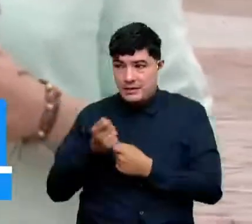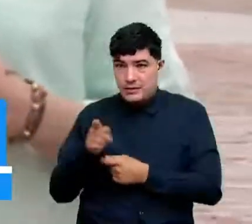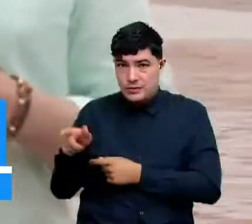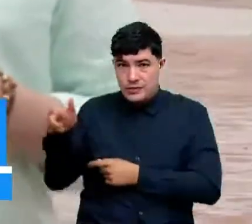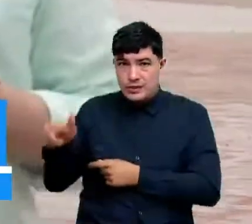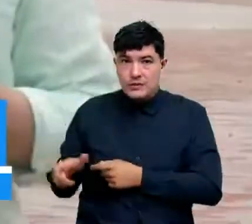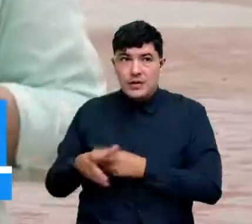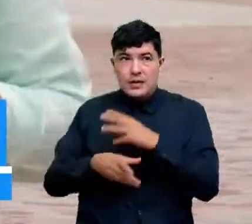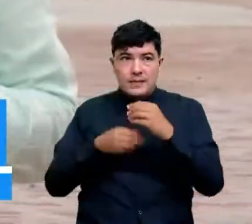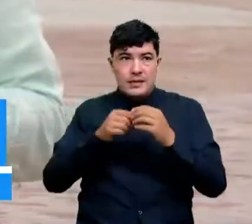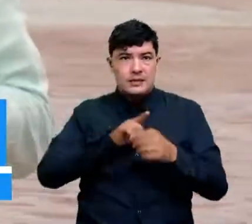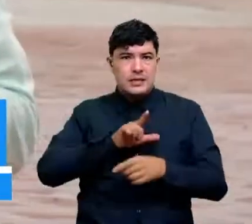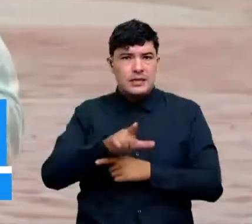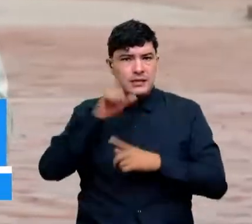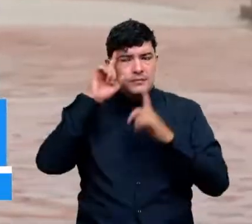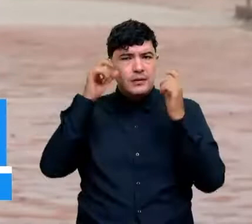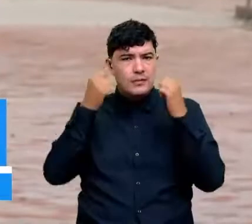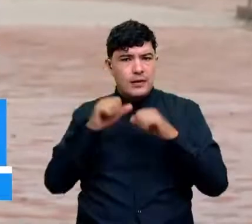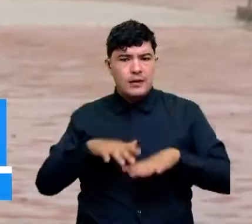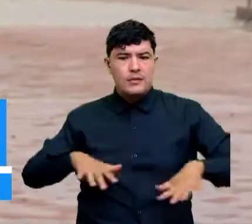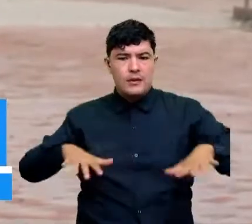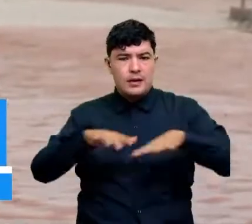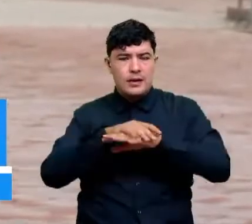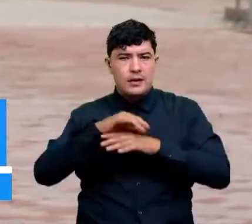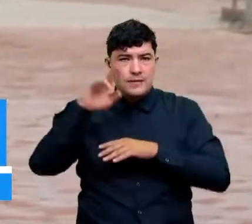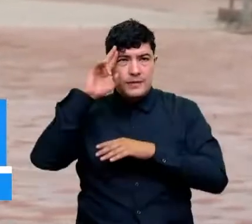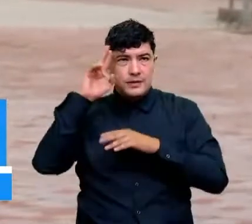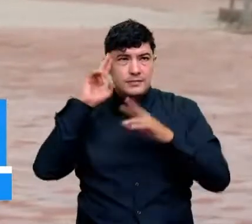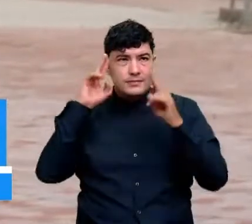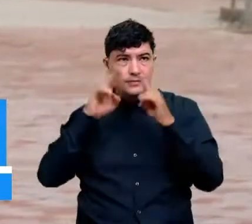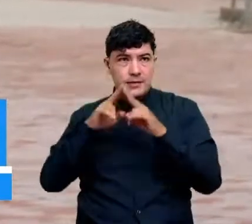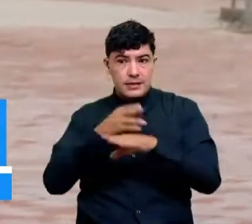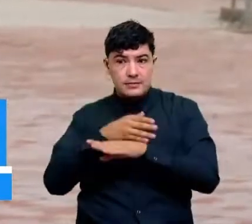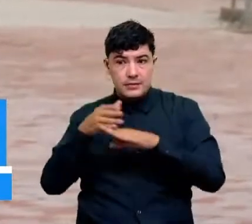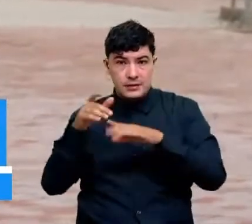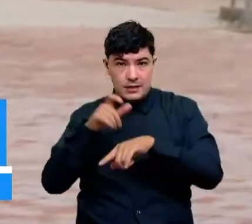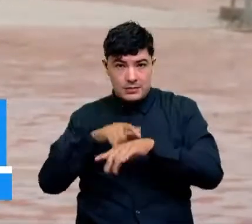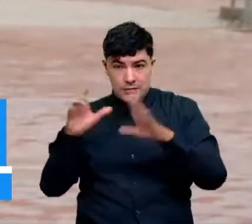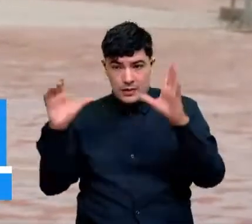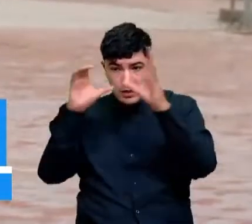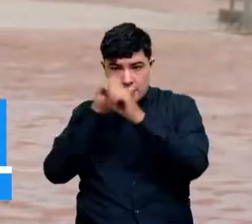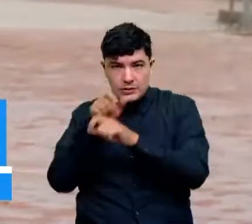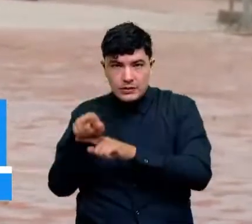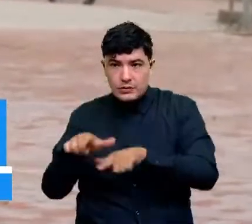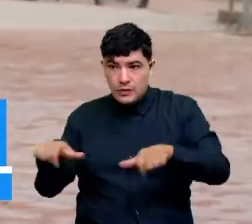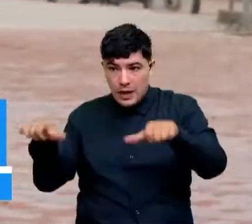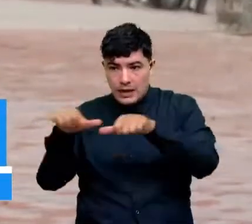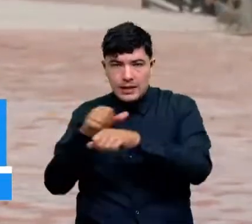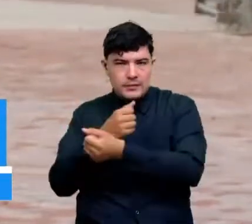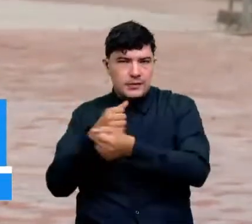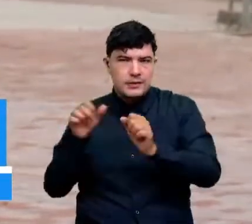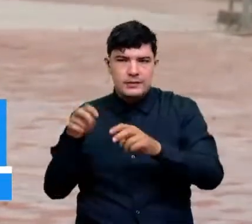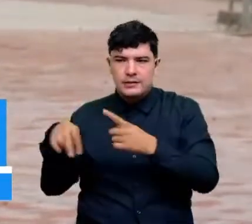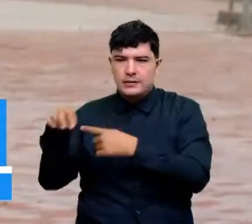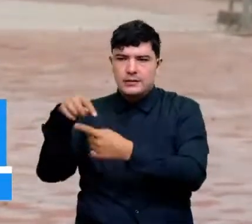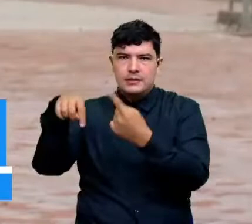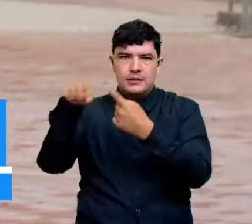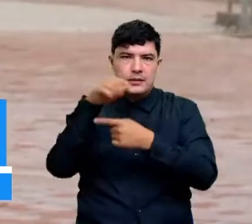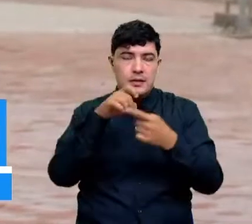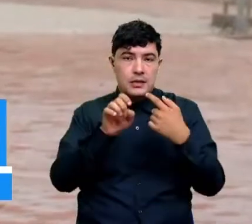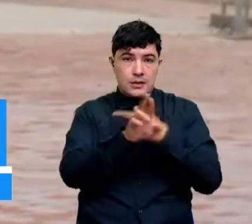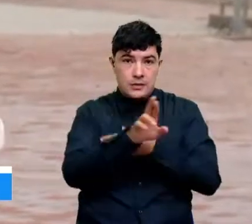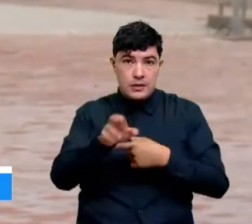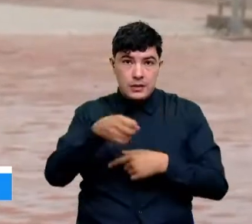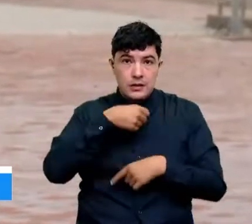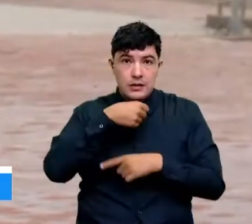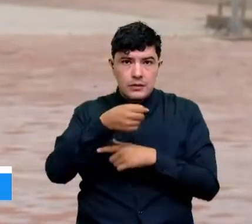también, que ha estado bastante preocupado, pues lo vamos a observar porque en horas de la noche es imposible transitar en este lugar. Oriente Noticias conoció esta